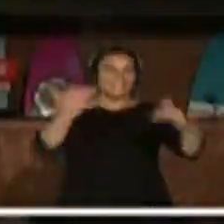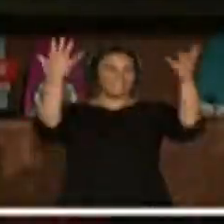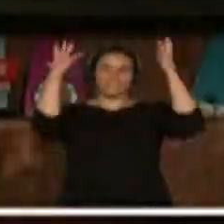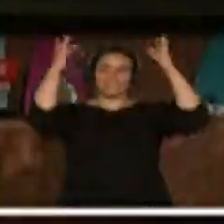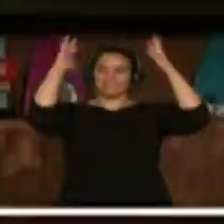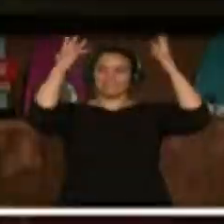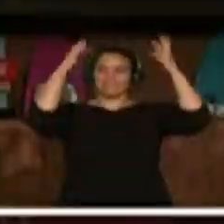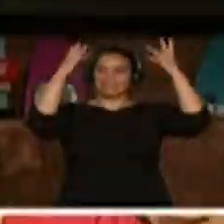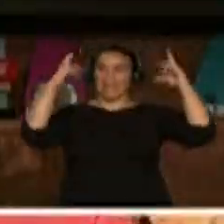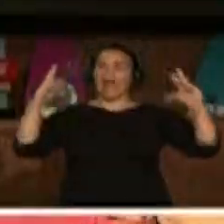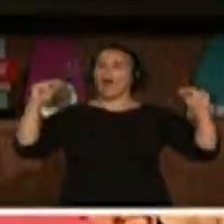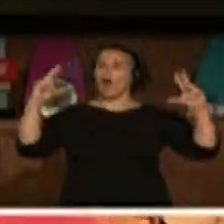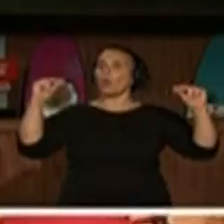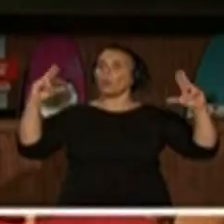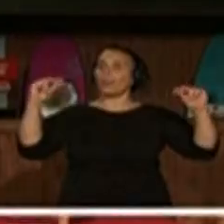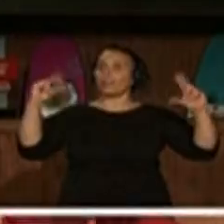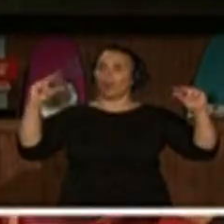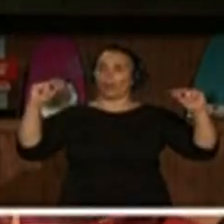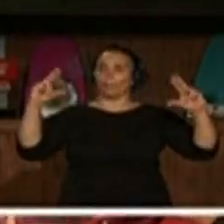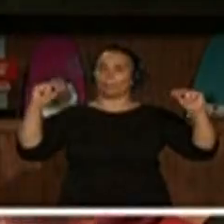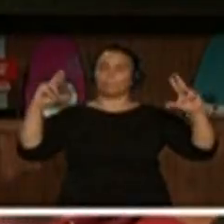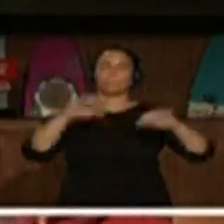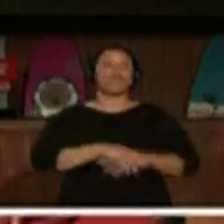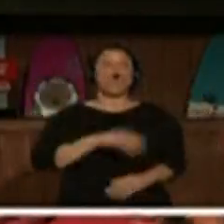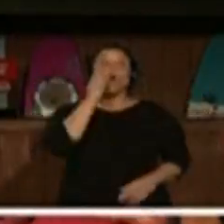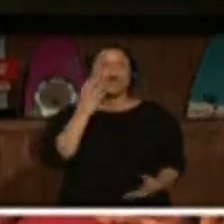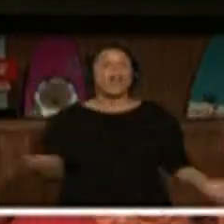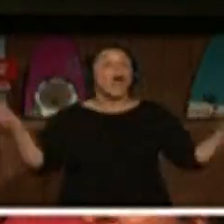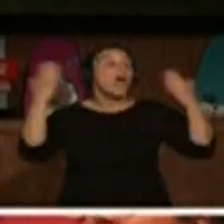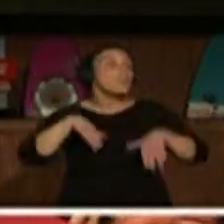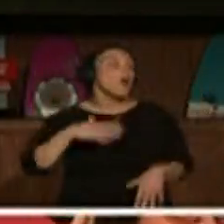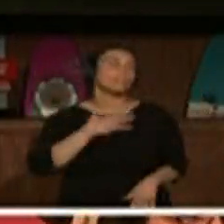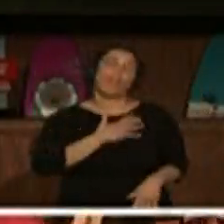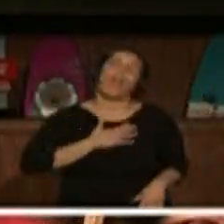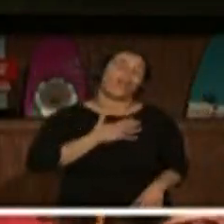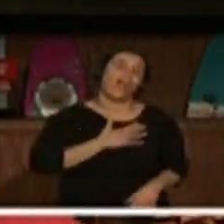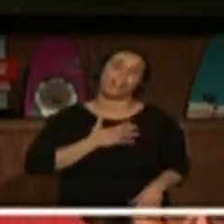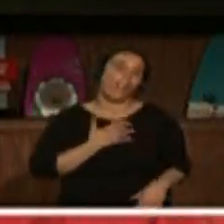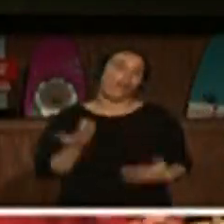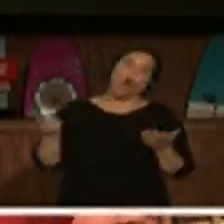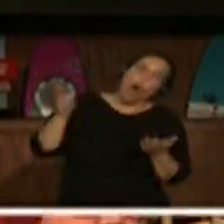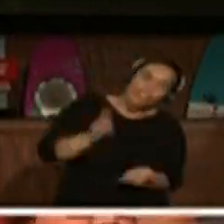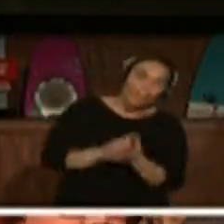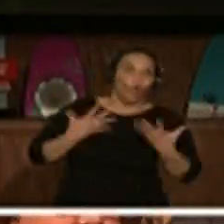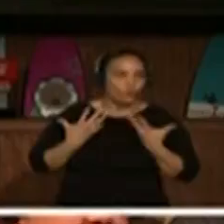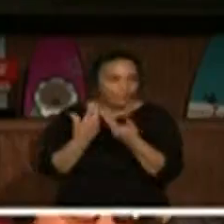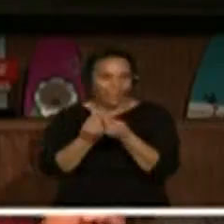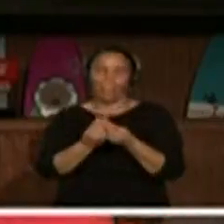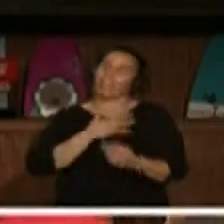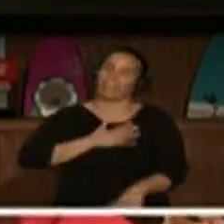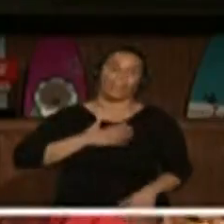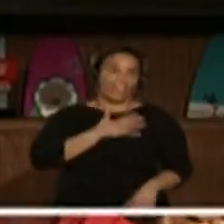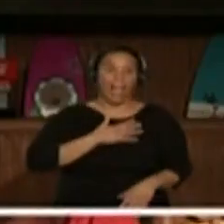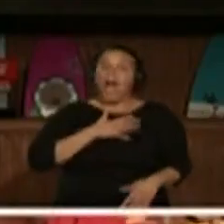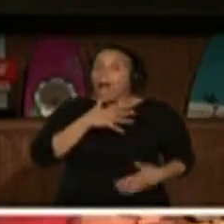señoras y señores, con este ejército. Buenas, buenas, buenas noches. Vamos con Masi. Encantadísimo de estar otro añito más aquí con ustedes. Y nada, vamos